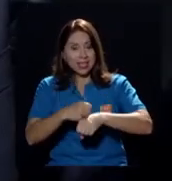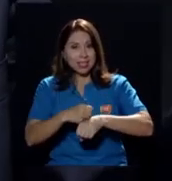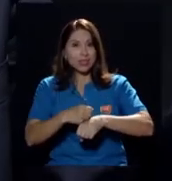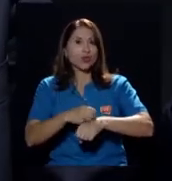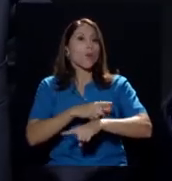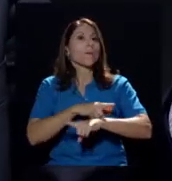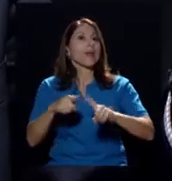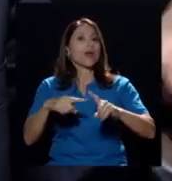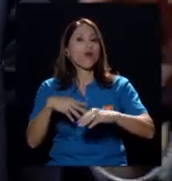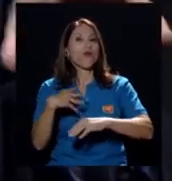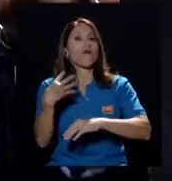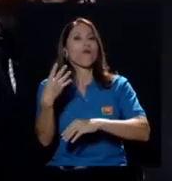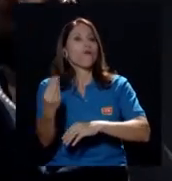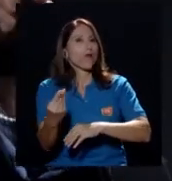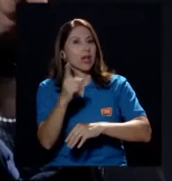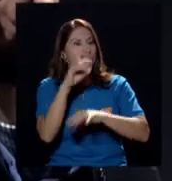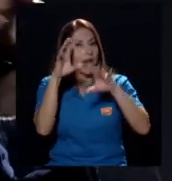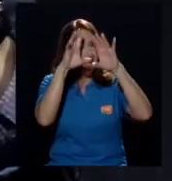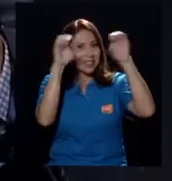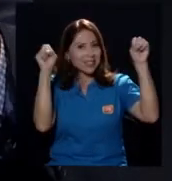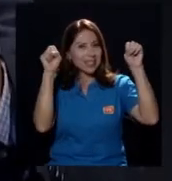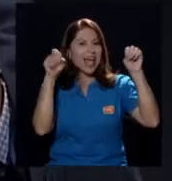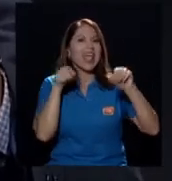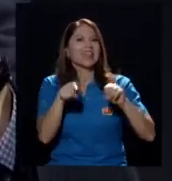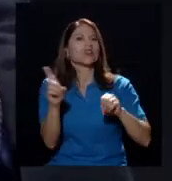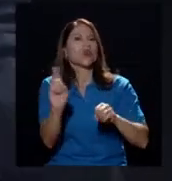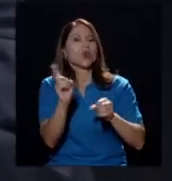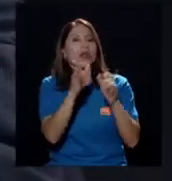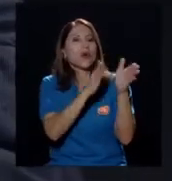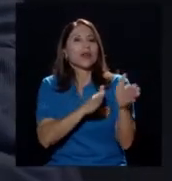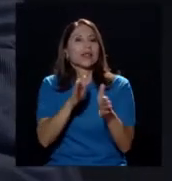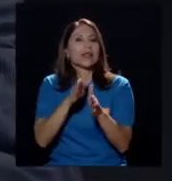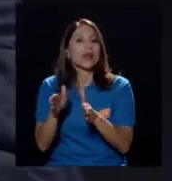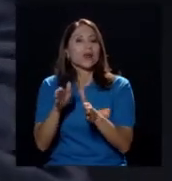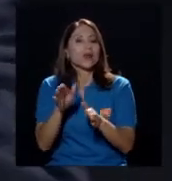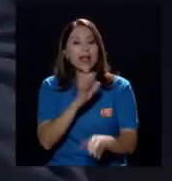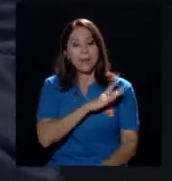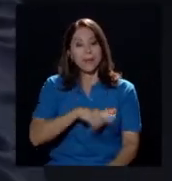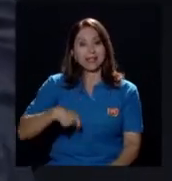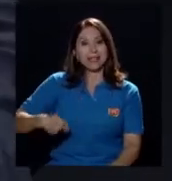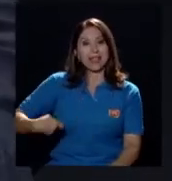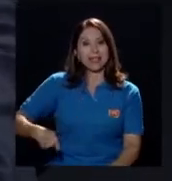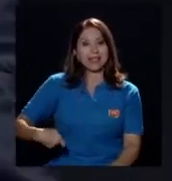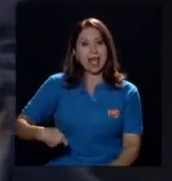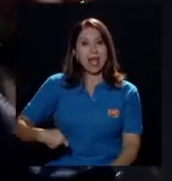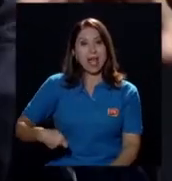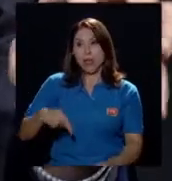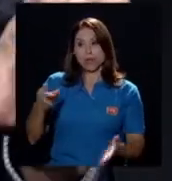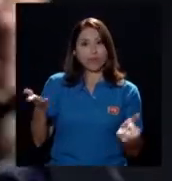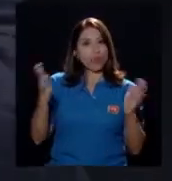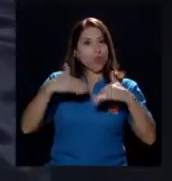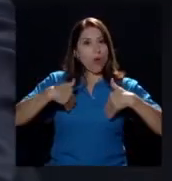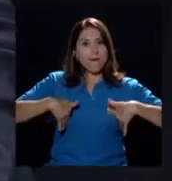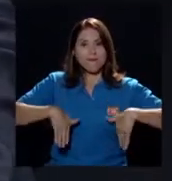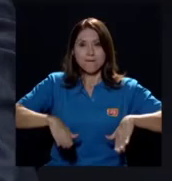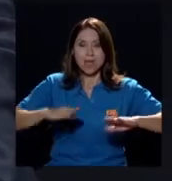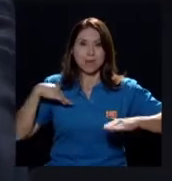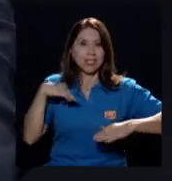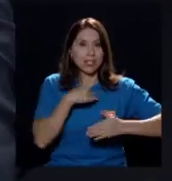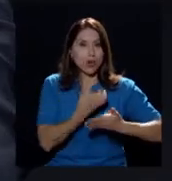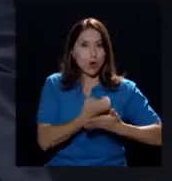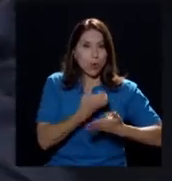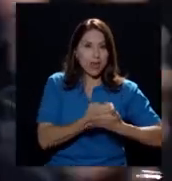desde la presidencia lo que era todavía no había ministerio de economía cuando comenzó este ministerio de hacienda después